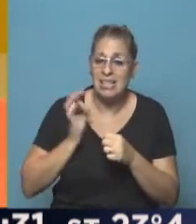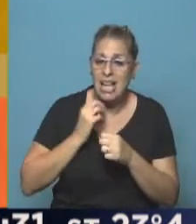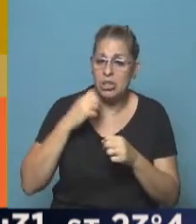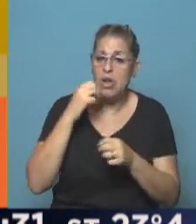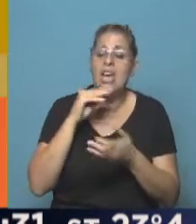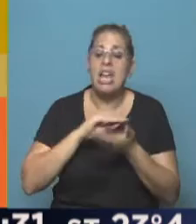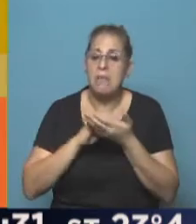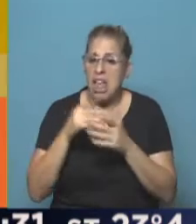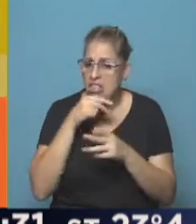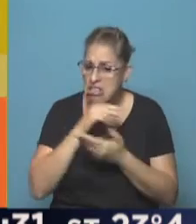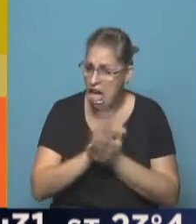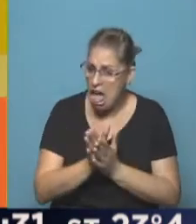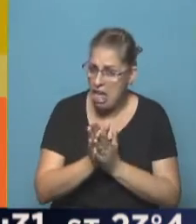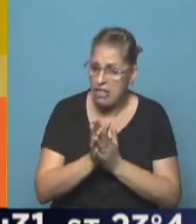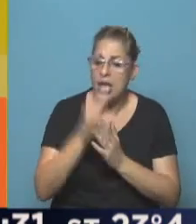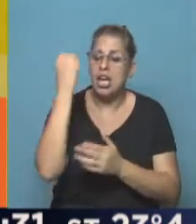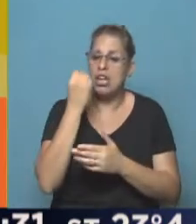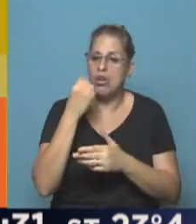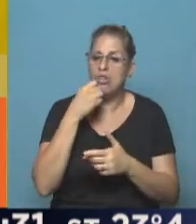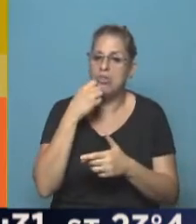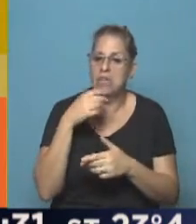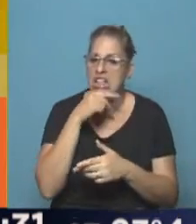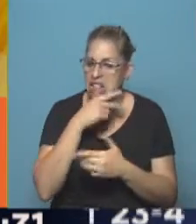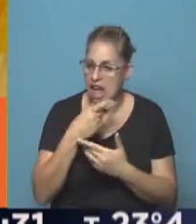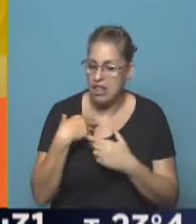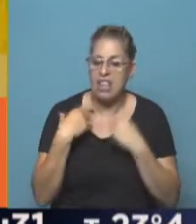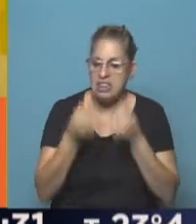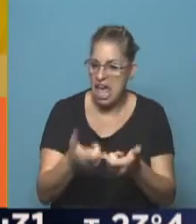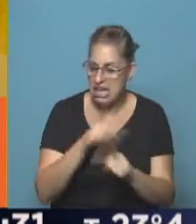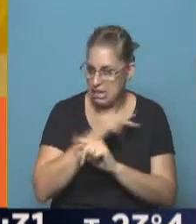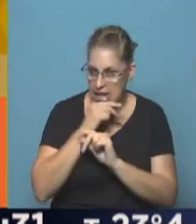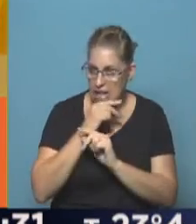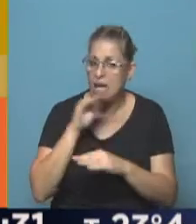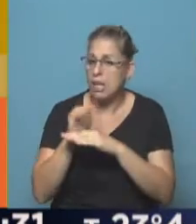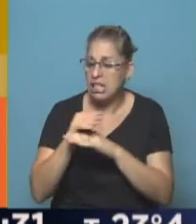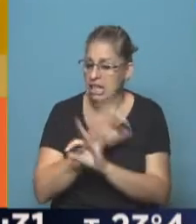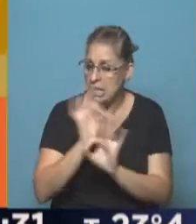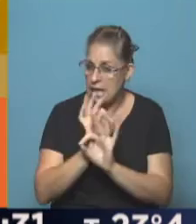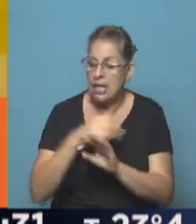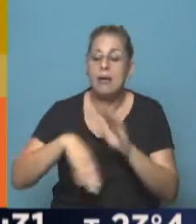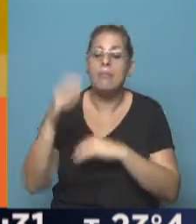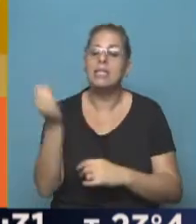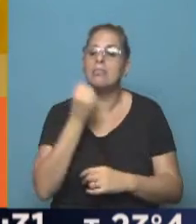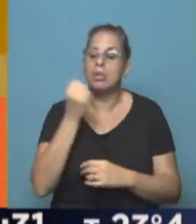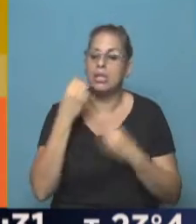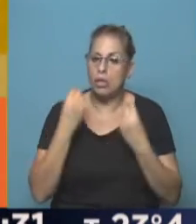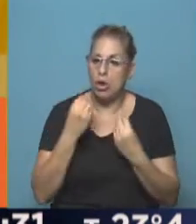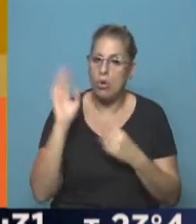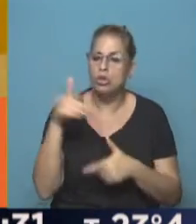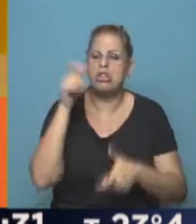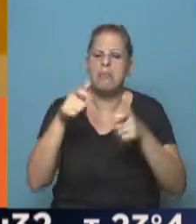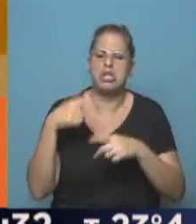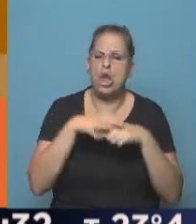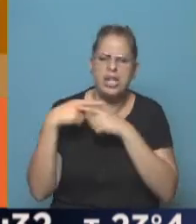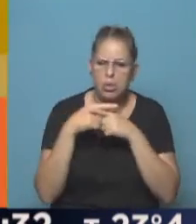que no hay una actividad económica para el mercado beneficiosa que haya que mantener. Pero me parece que lo más importante, porque todo el mundo discute el